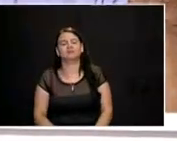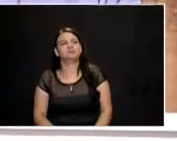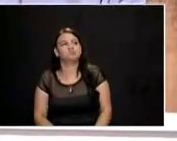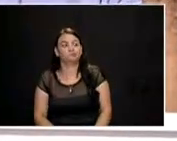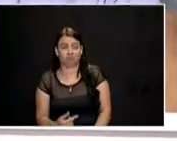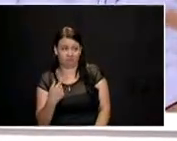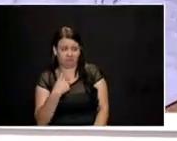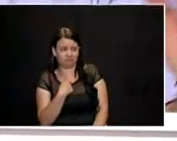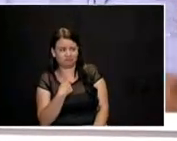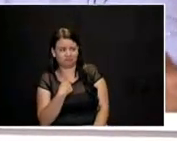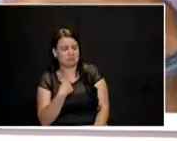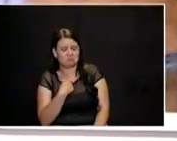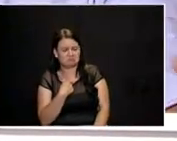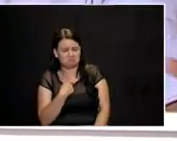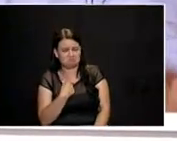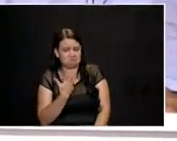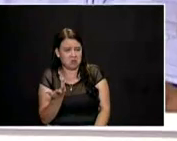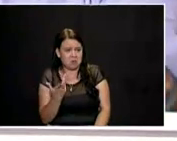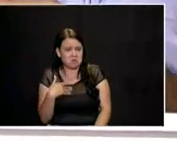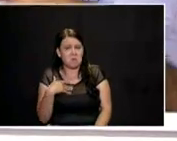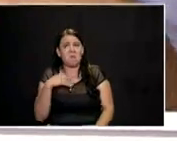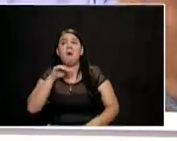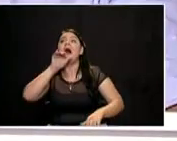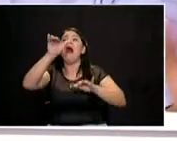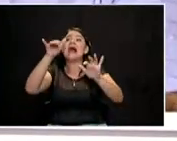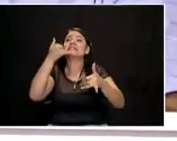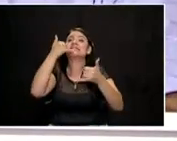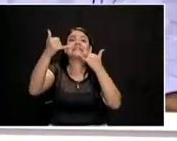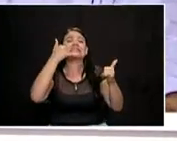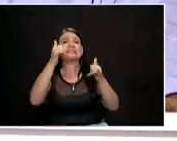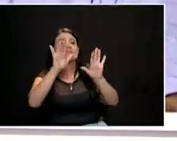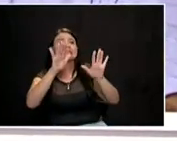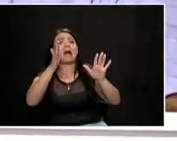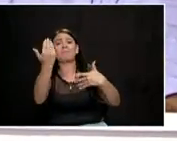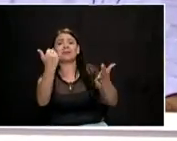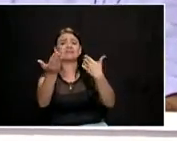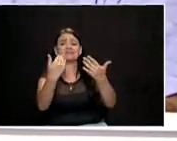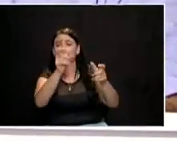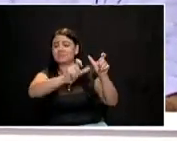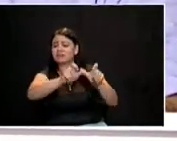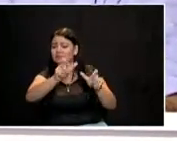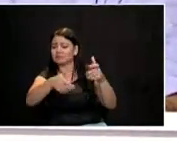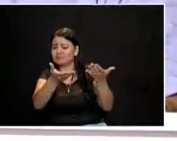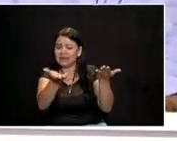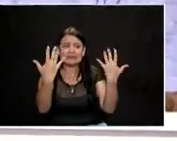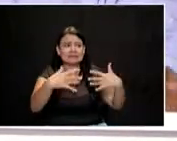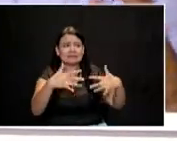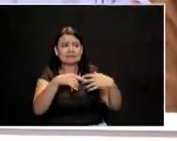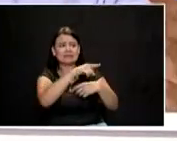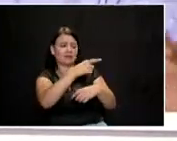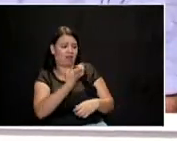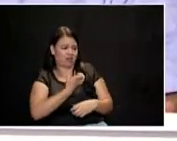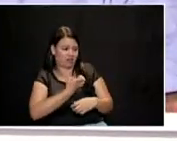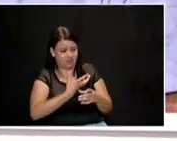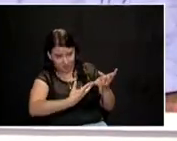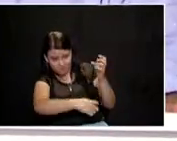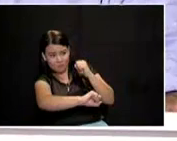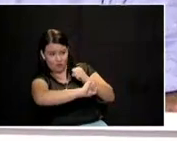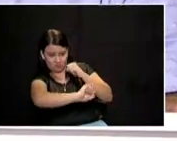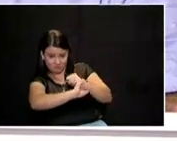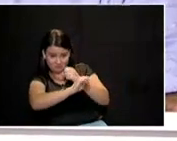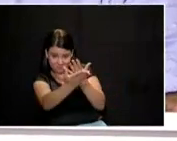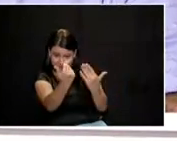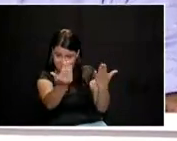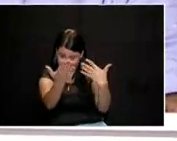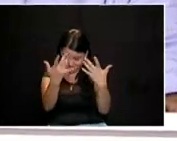no he movido o le he dicho o he llamado o he convocado a empleados públicos ni a contratistas a que